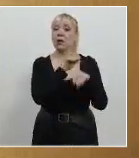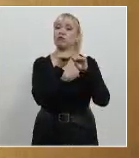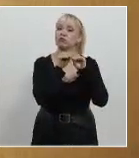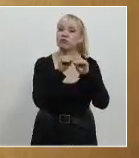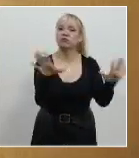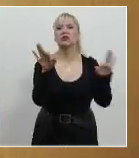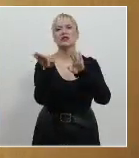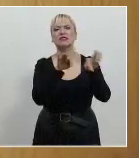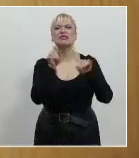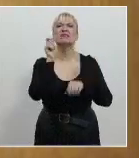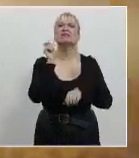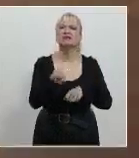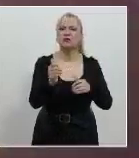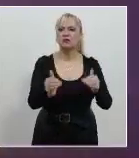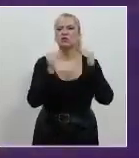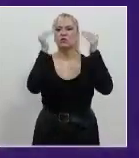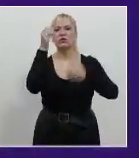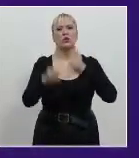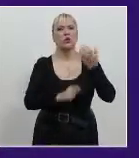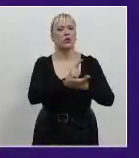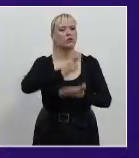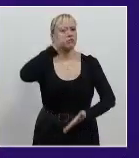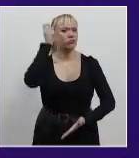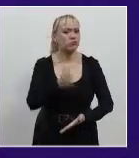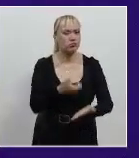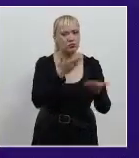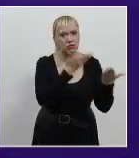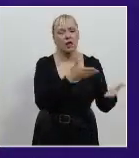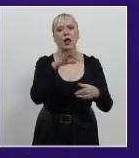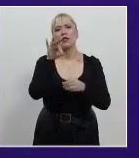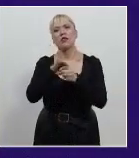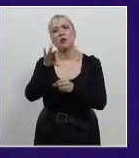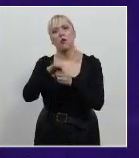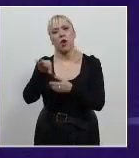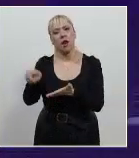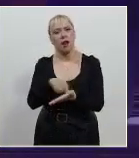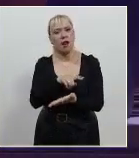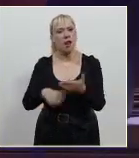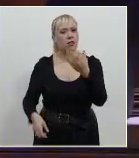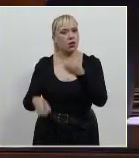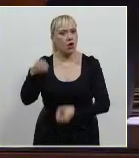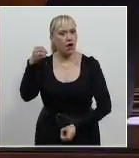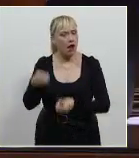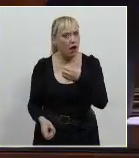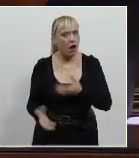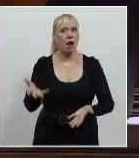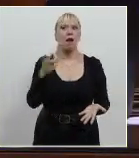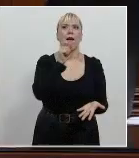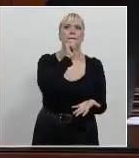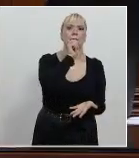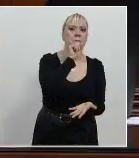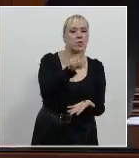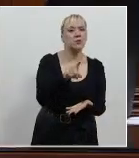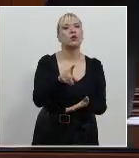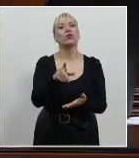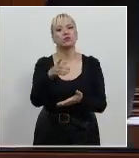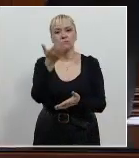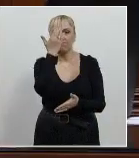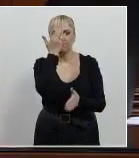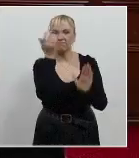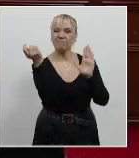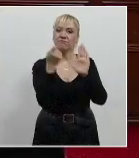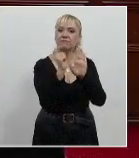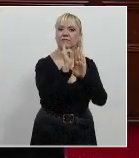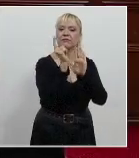trabajo jurisdiccional de la Suprema Corte y el Tribunal Electoral, además de fomentar la cultura jurídica, al tiempo que